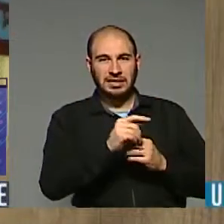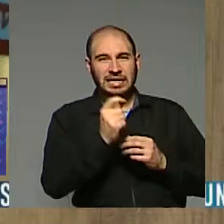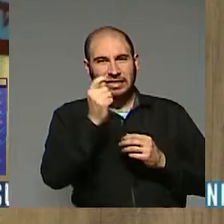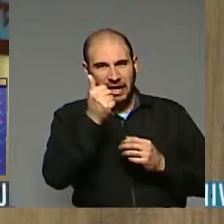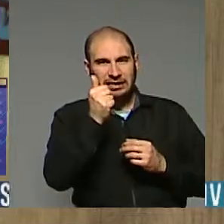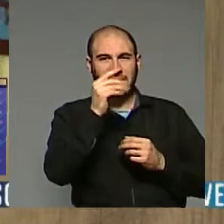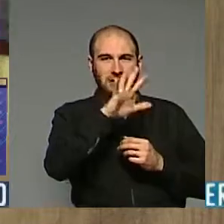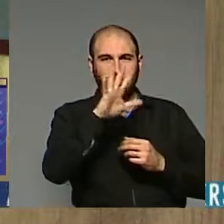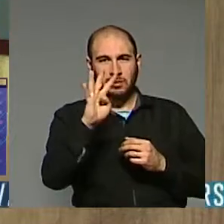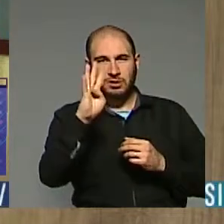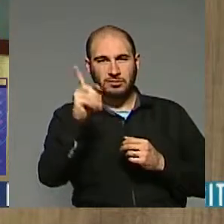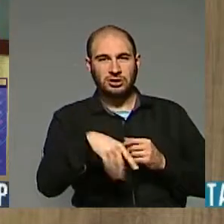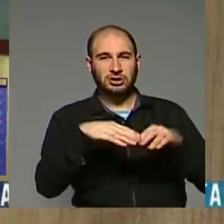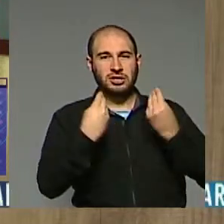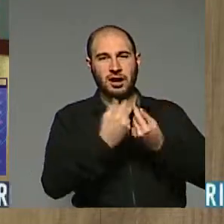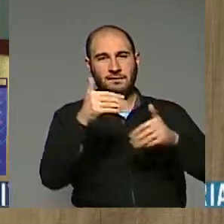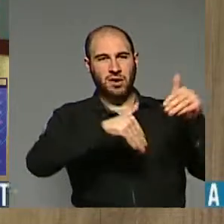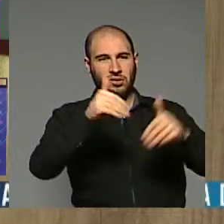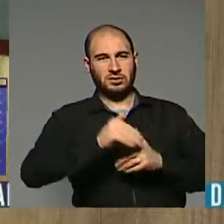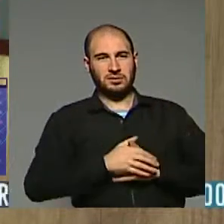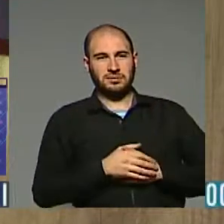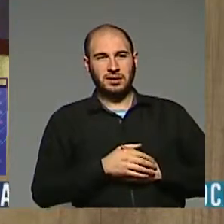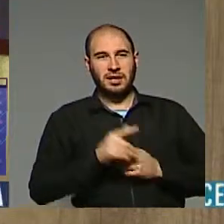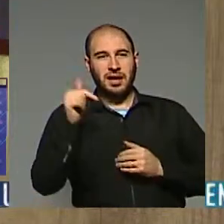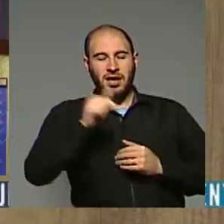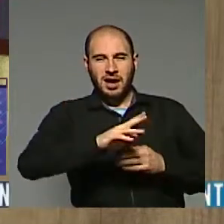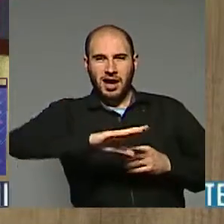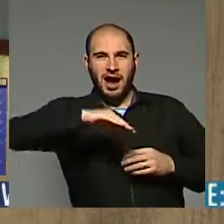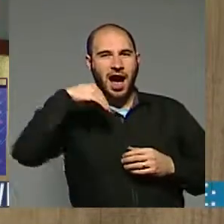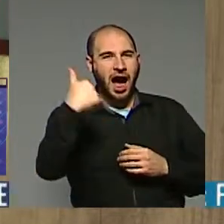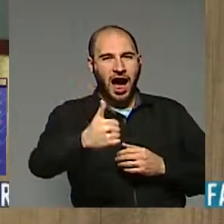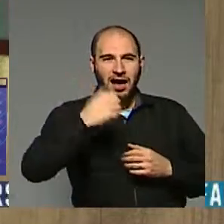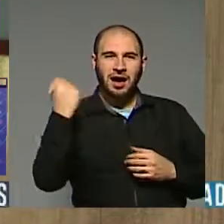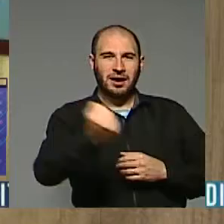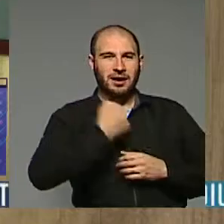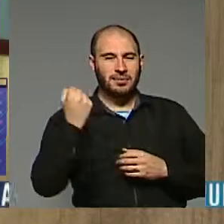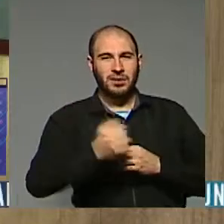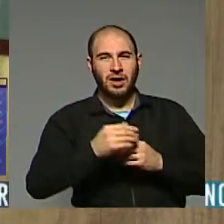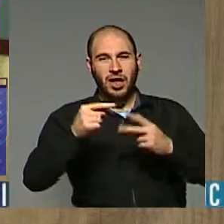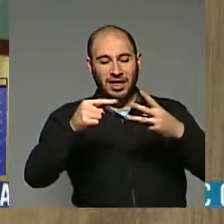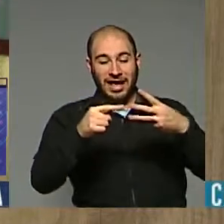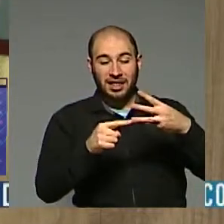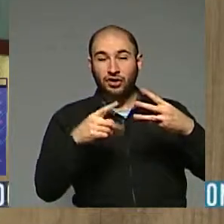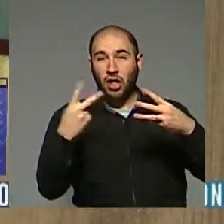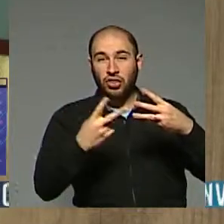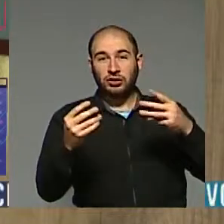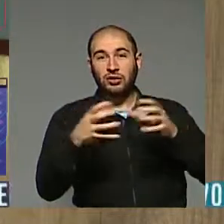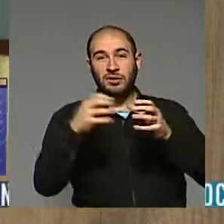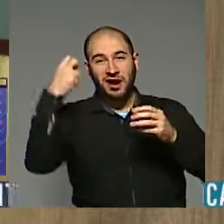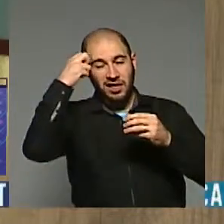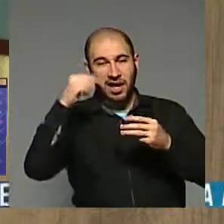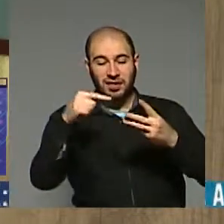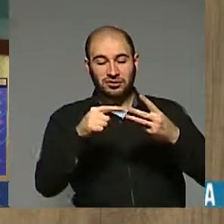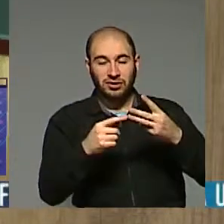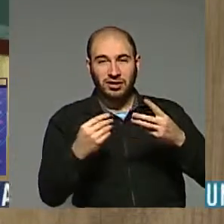el 54% de los votos. Realmente fue aplastante y dejó muy relegados a los dos candidatos de la UCR que